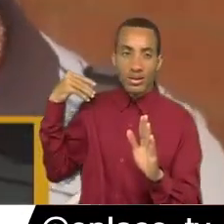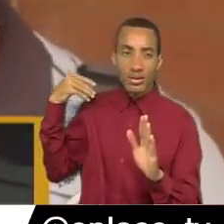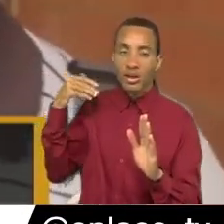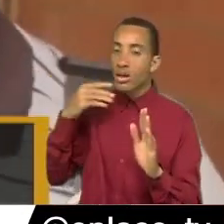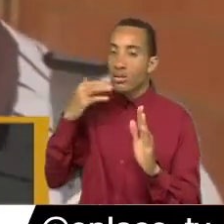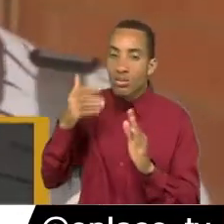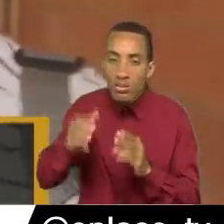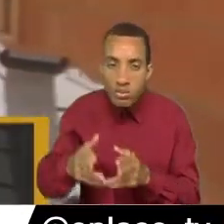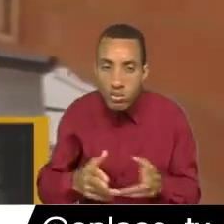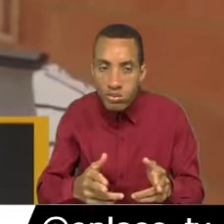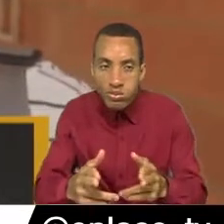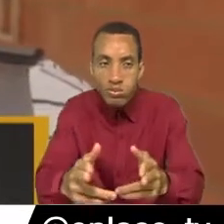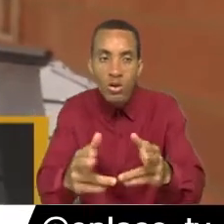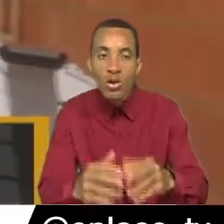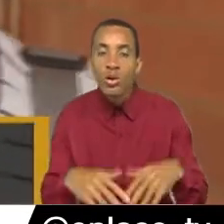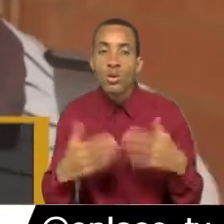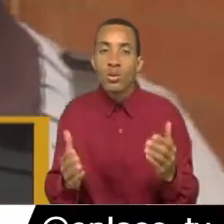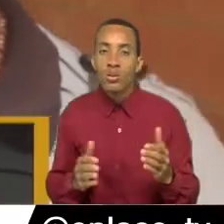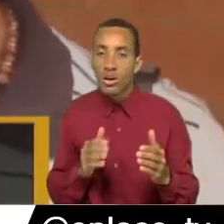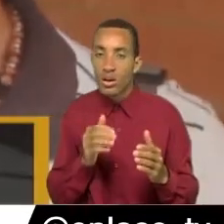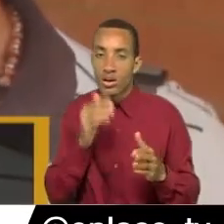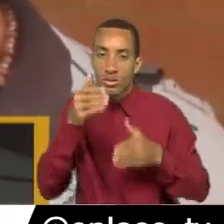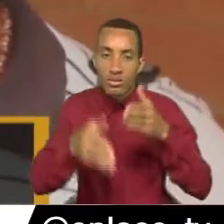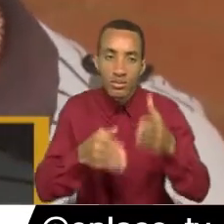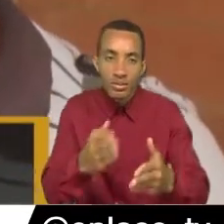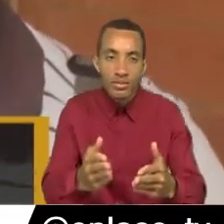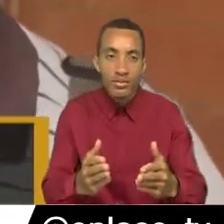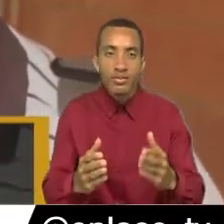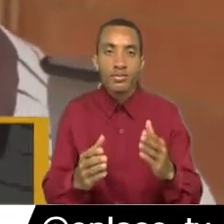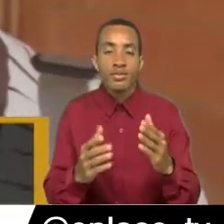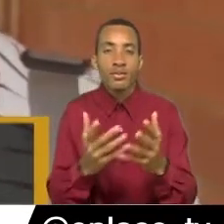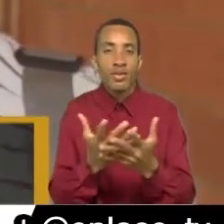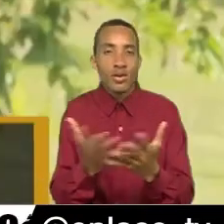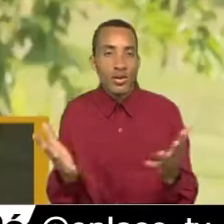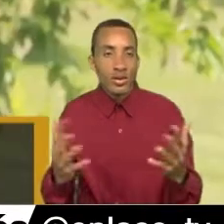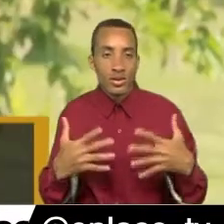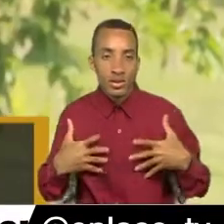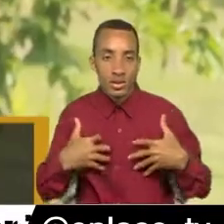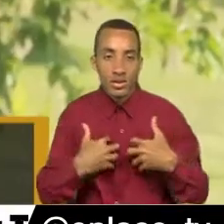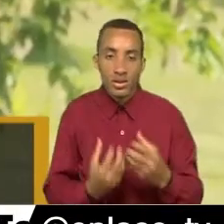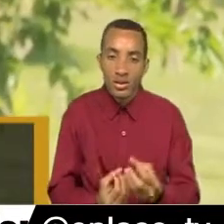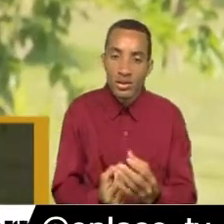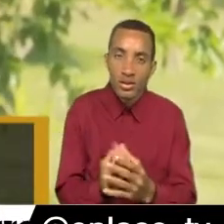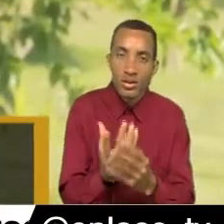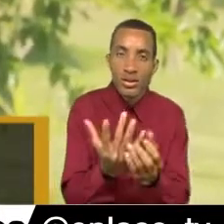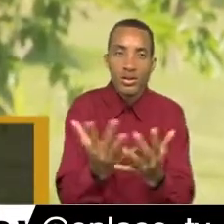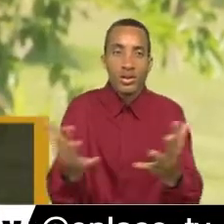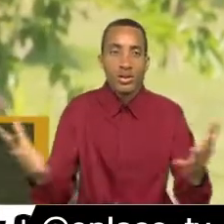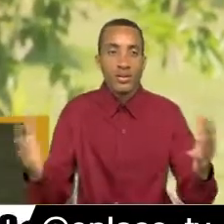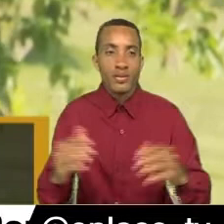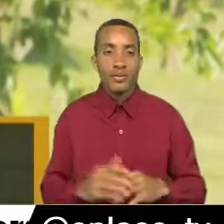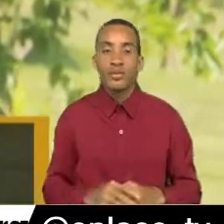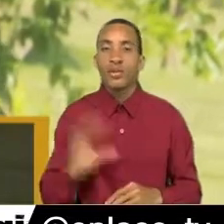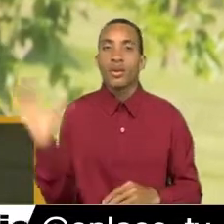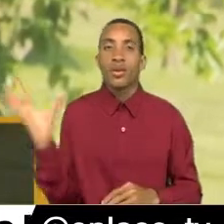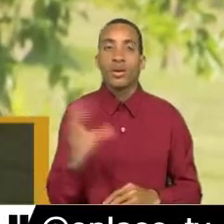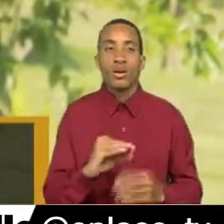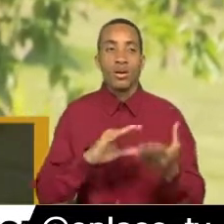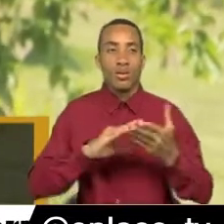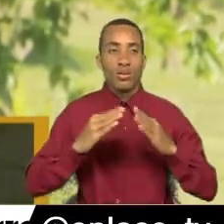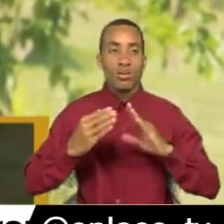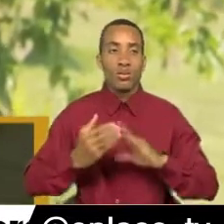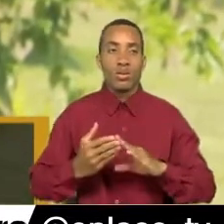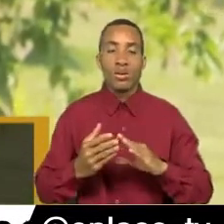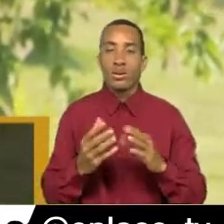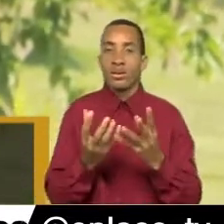los peces, al agua, a la fauna, en relación con los cultivos. Las comunidades divididas en